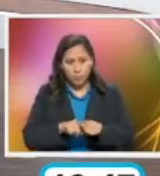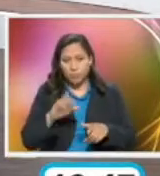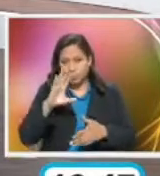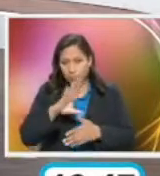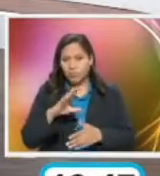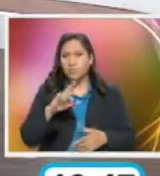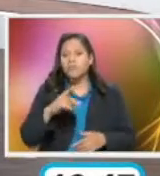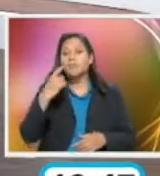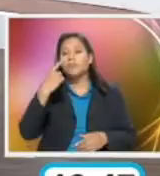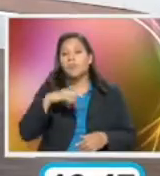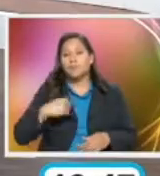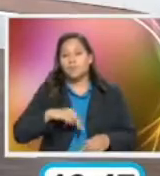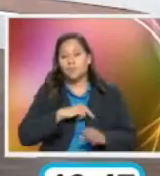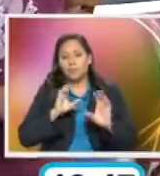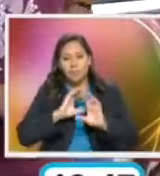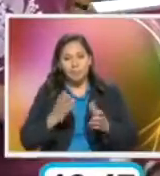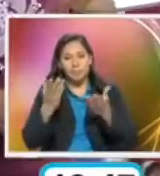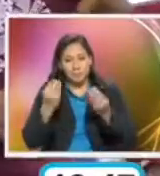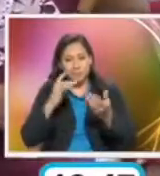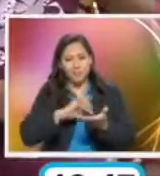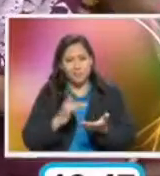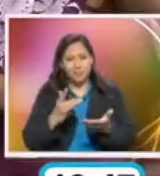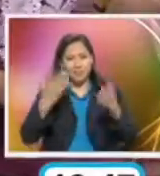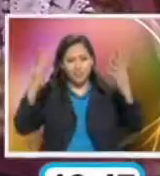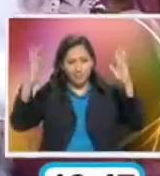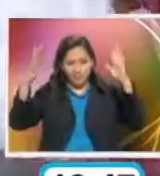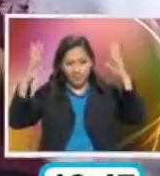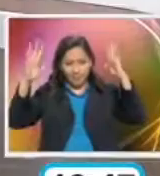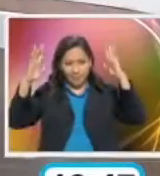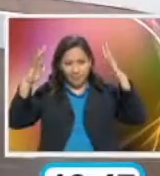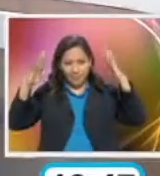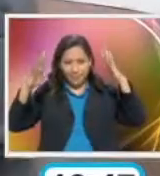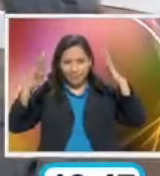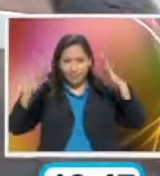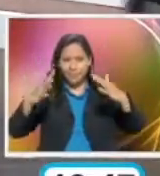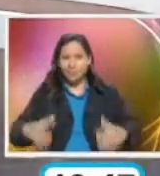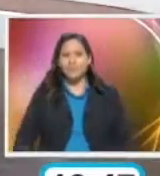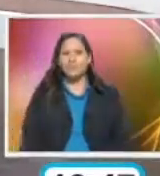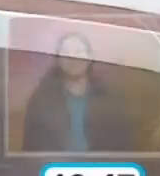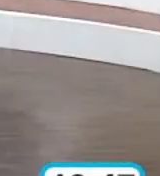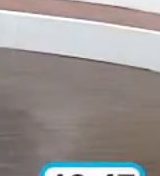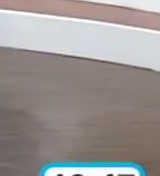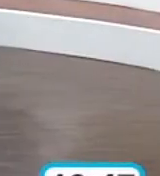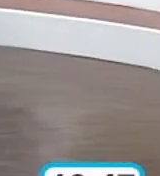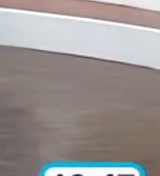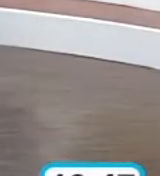América somos. Latina y para nosotros nos van a cantar. Muchísimas gracias. Gracias a ustedes.